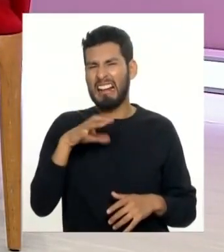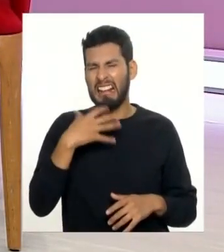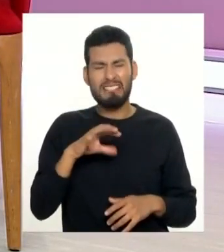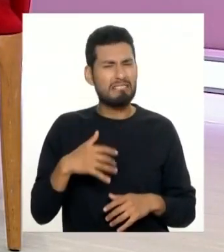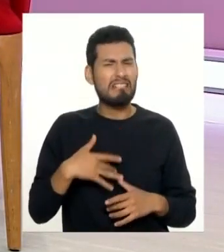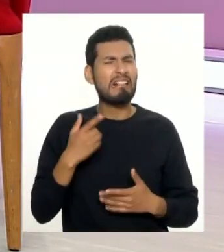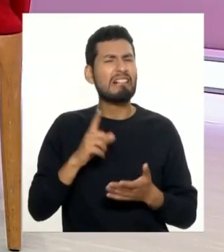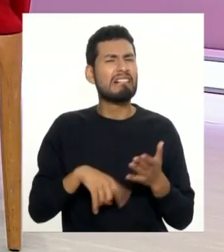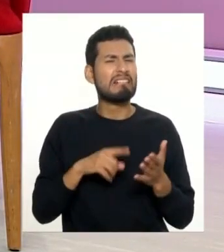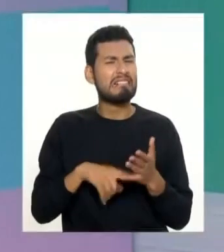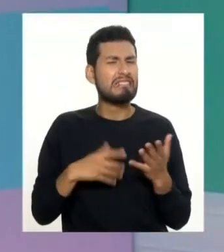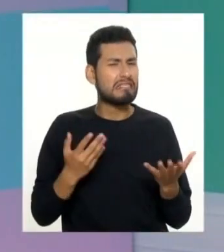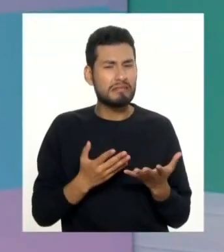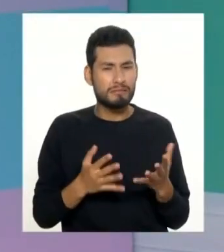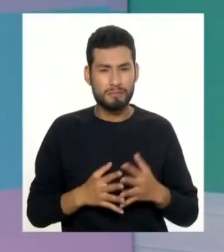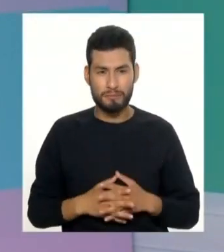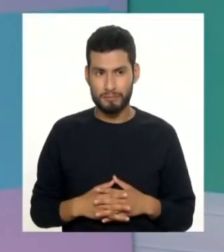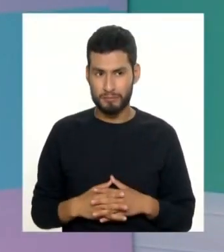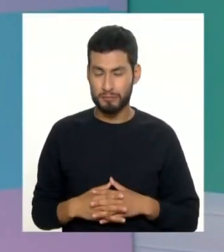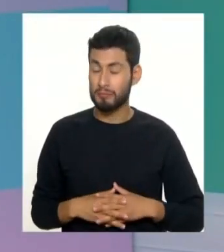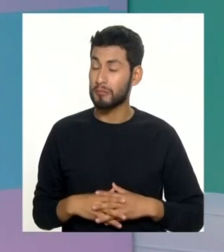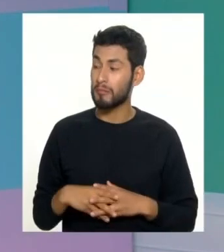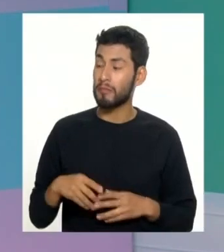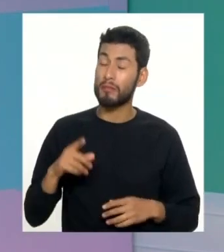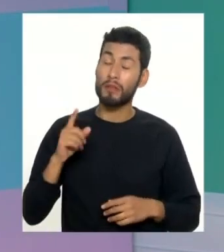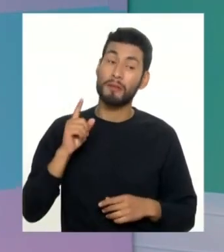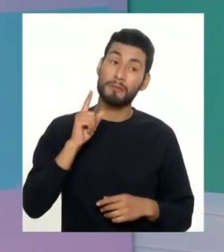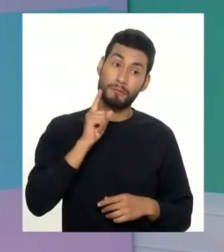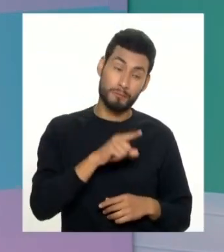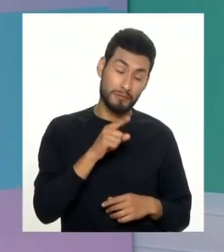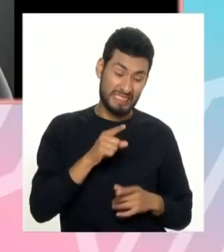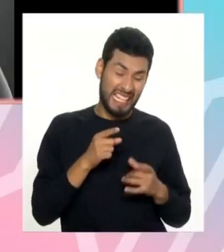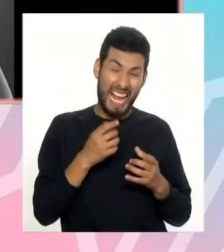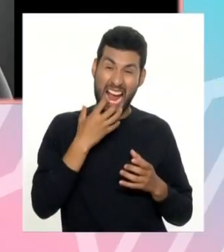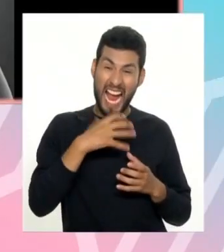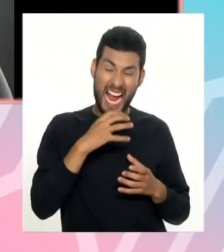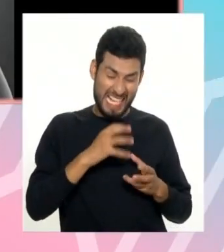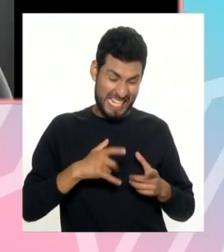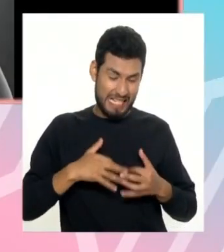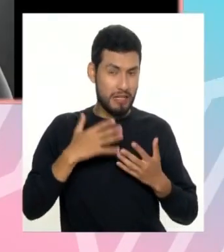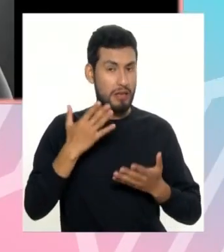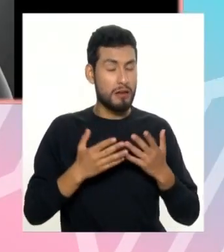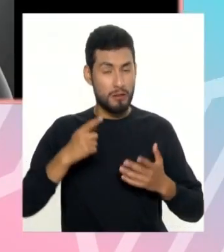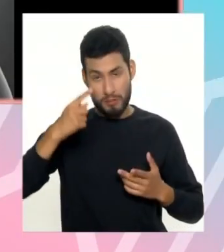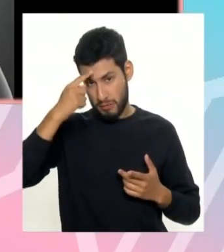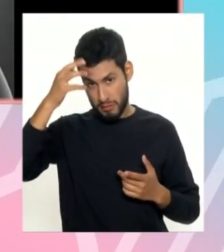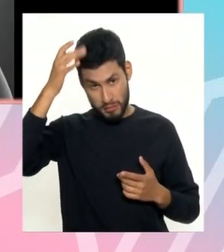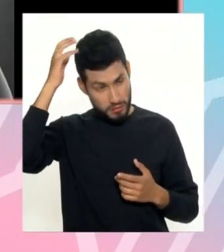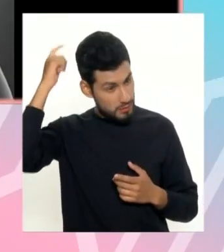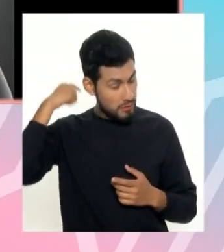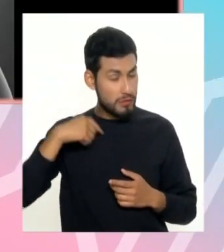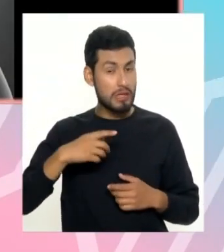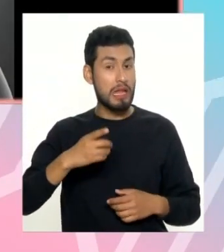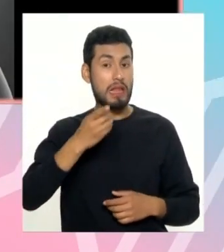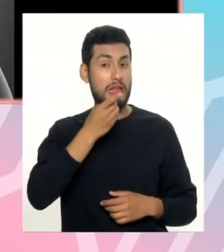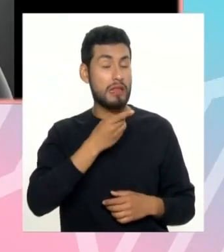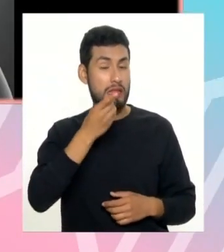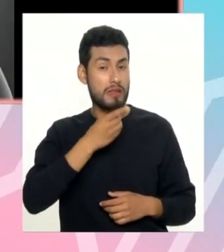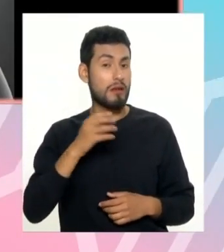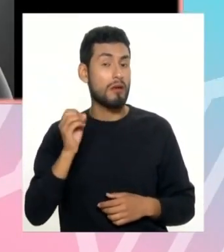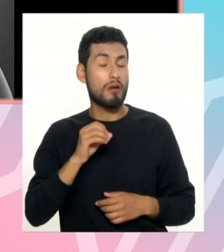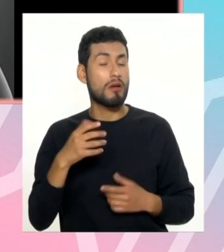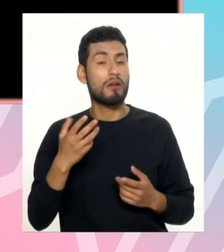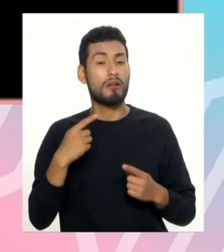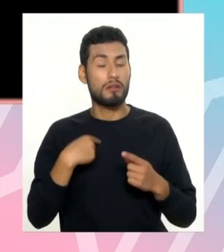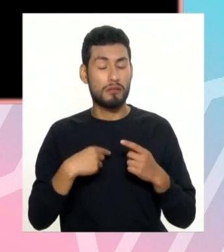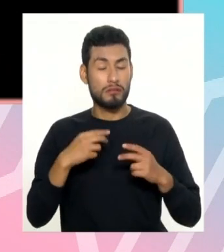doctor? Ese ardor puede deberse a otras afecciones. una neuropatía, puede ser por diabetes, por déficit